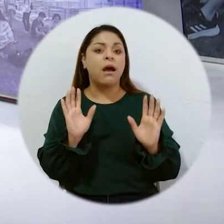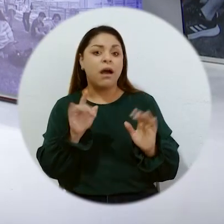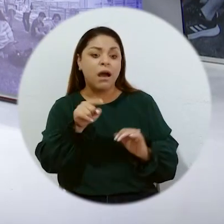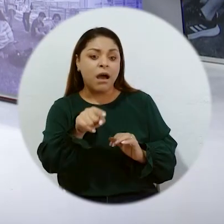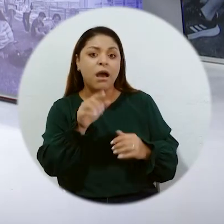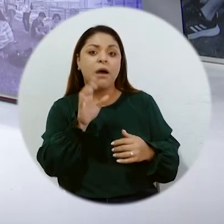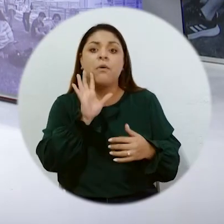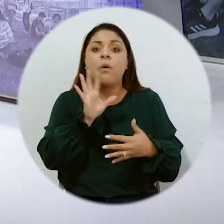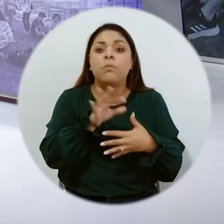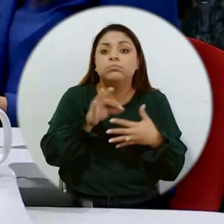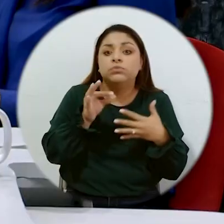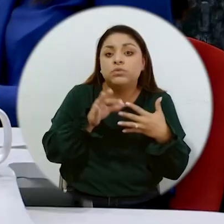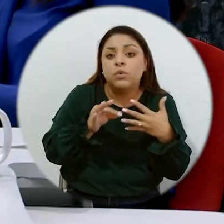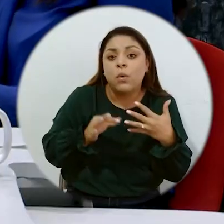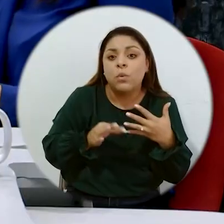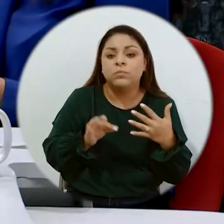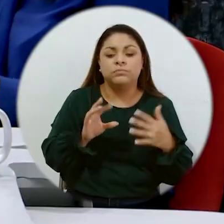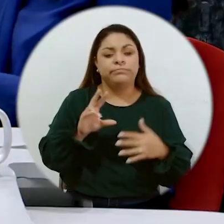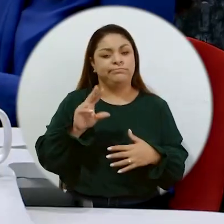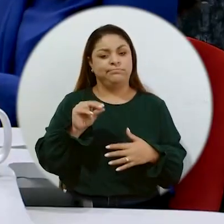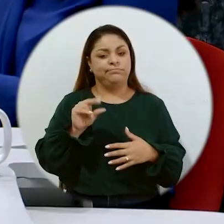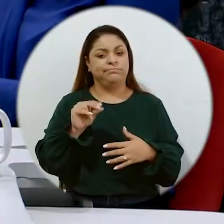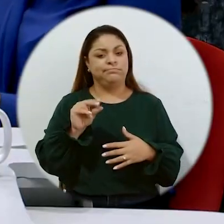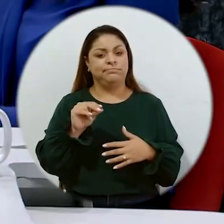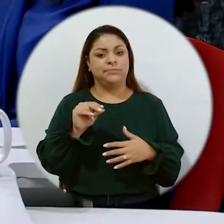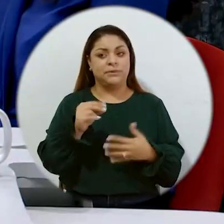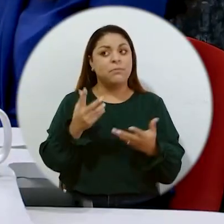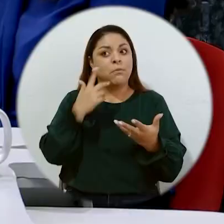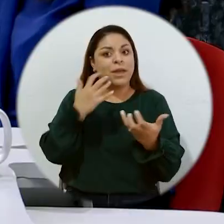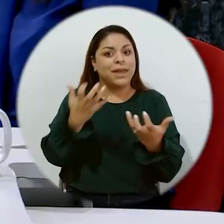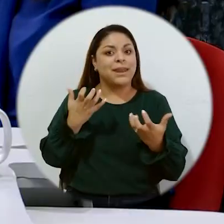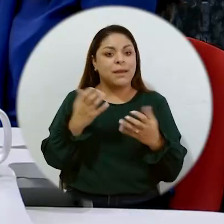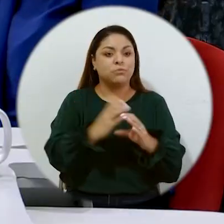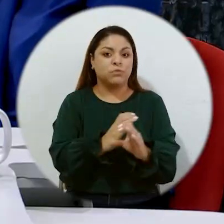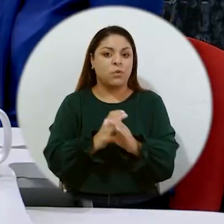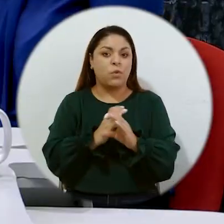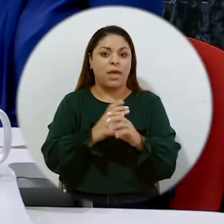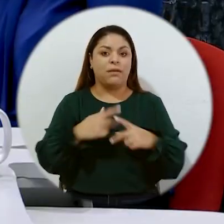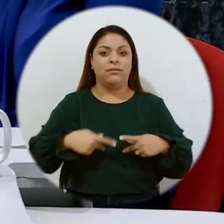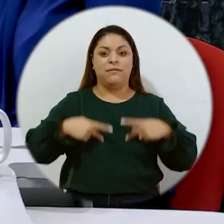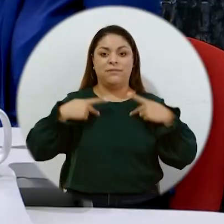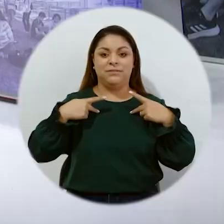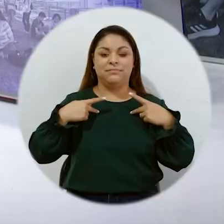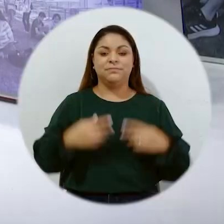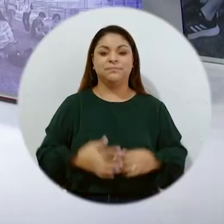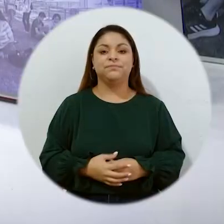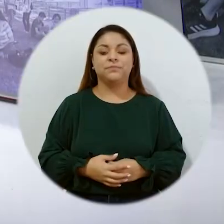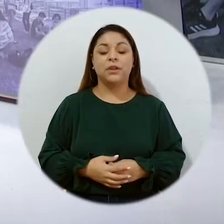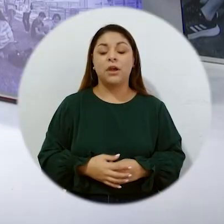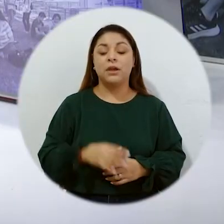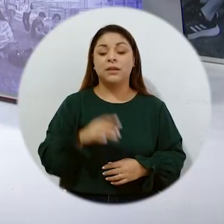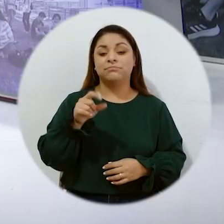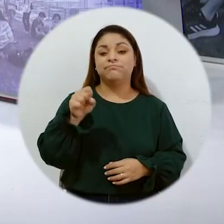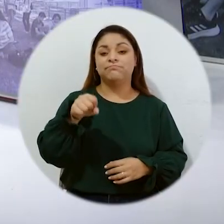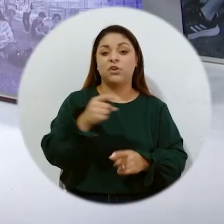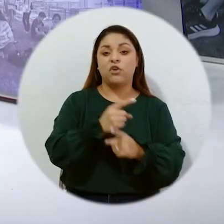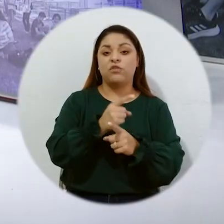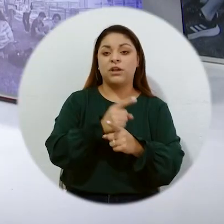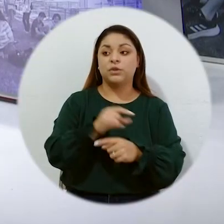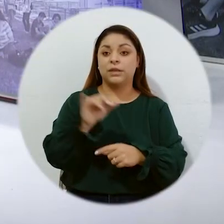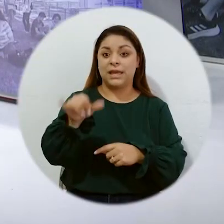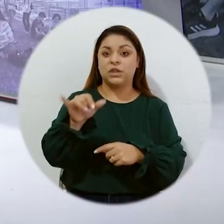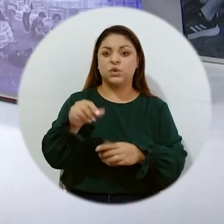opcional si queremos preservar la vida. Claro. Claro. Eso que apuntás tiene que